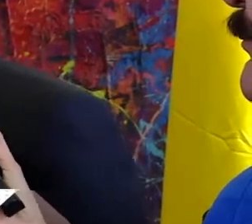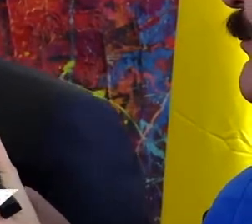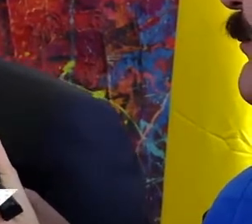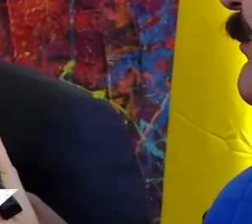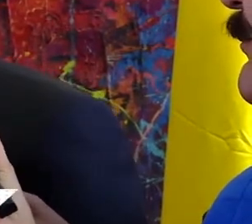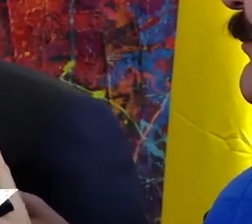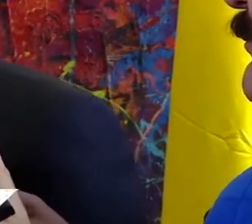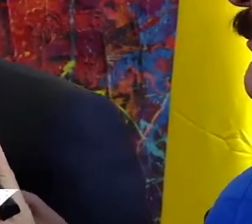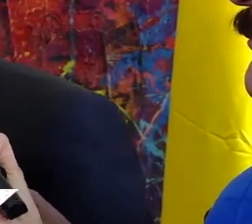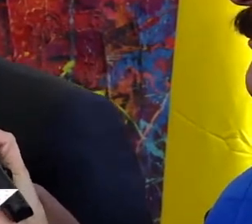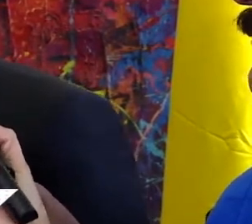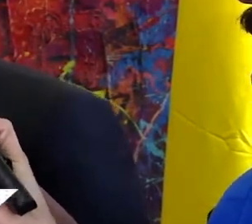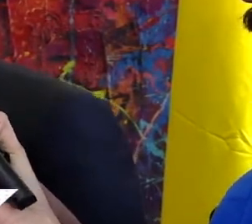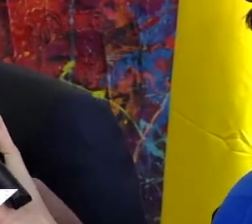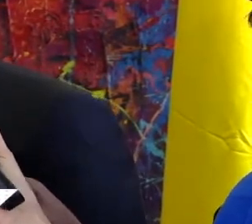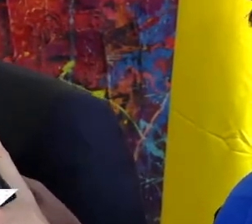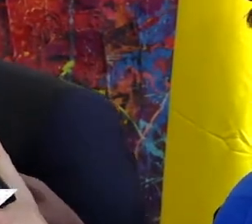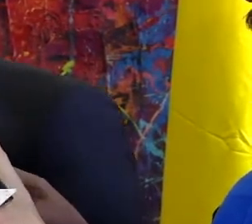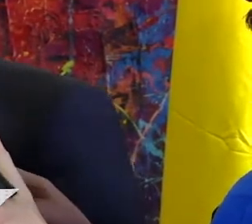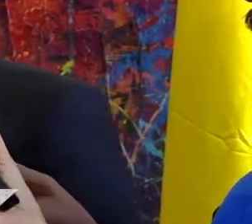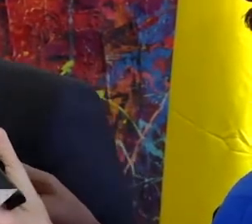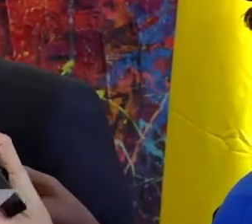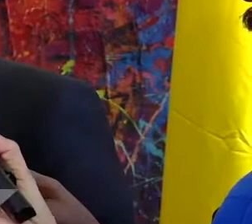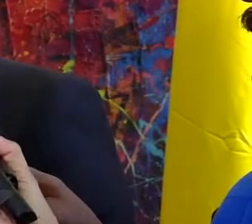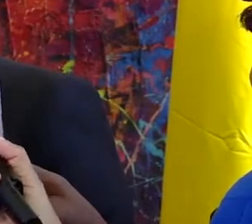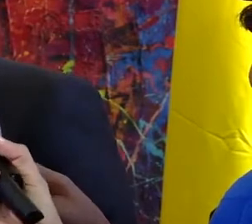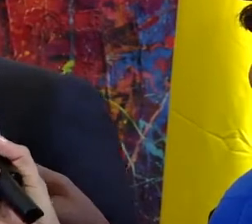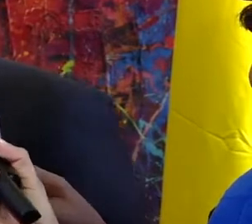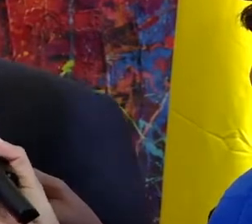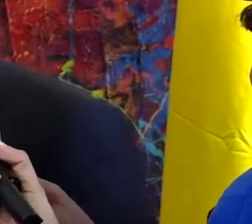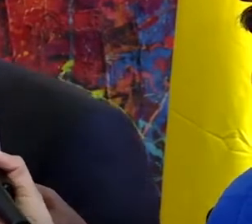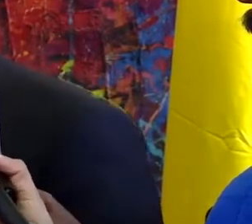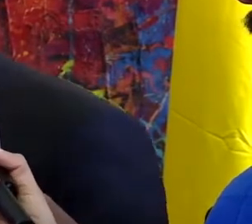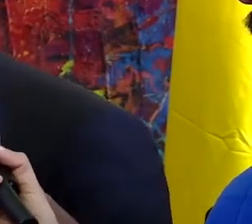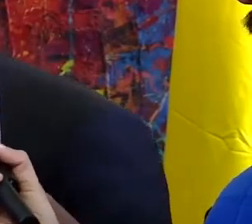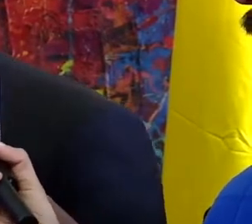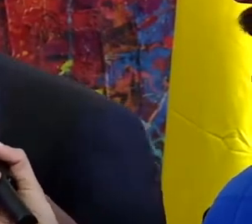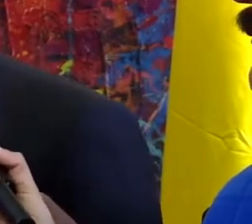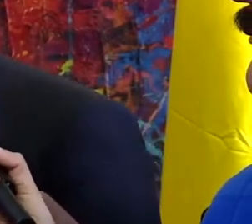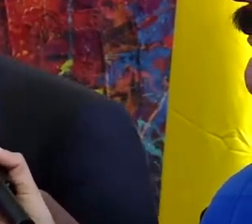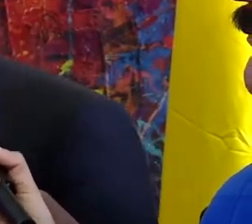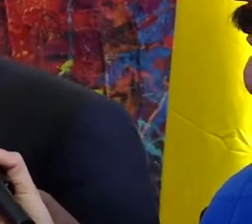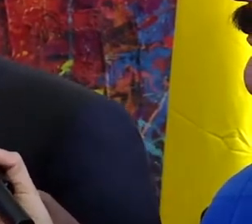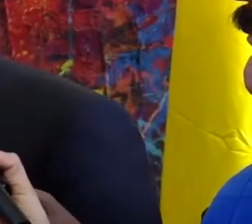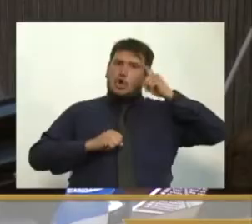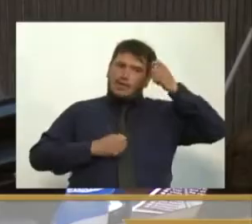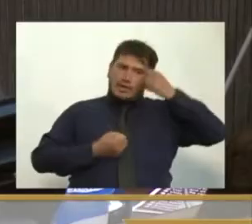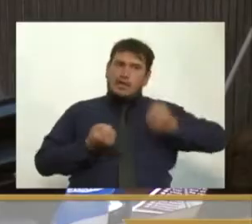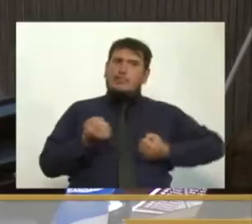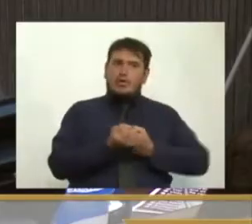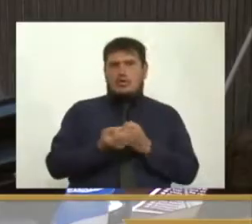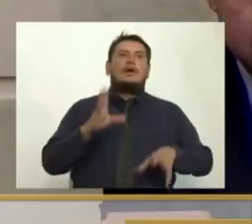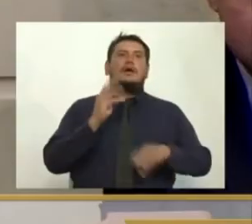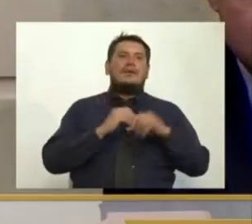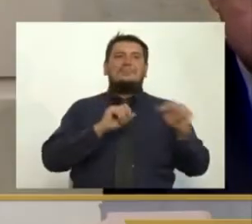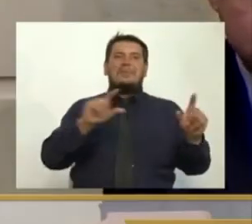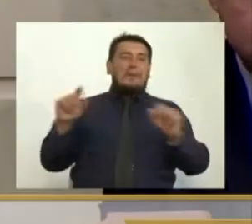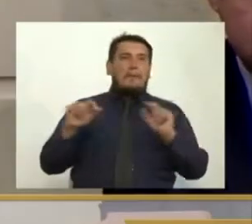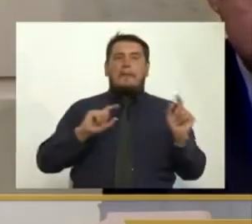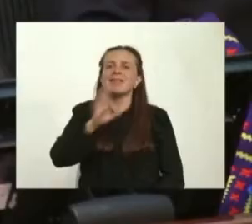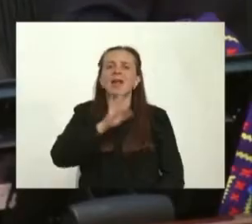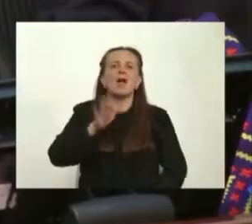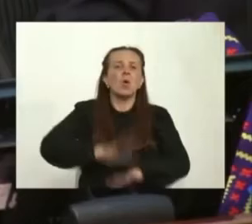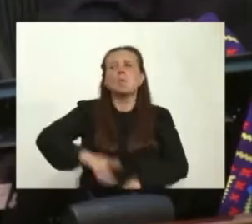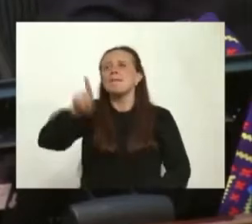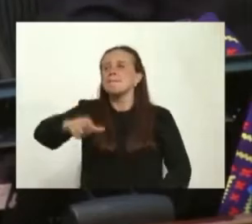murieron siete menores de edad no entraremos a través de un debate en el consell en el senado de la república pasaron sólo 24 horas